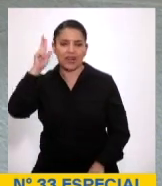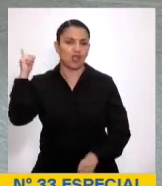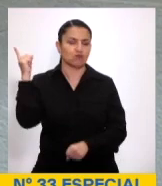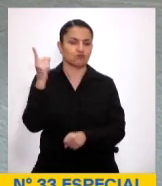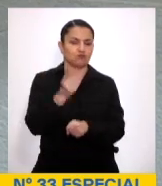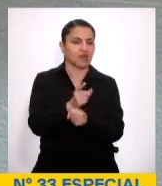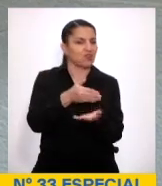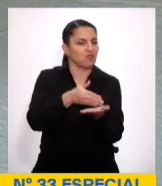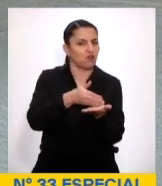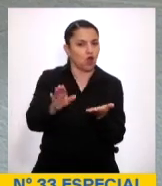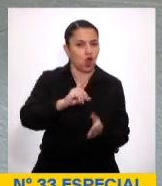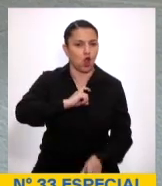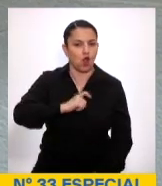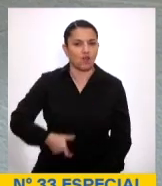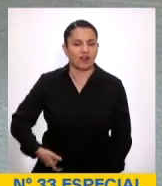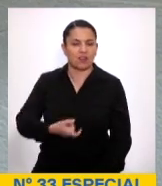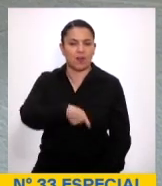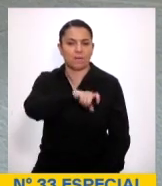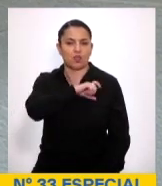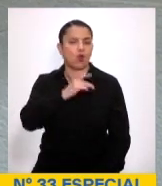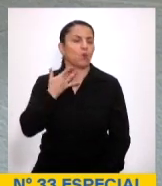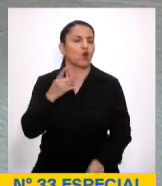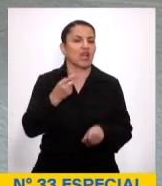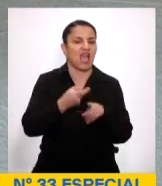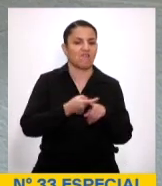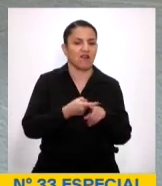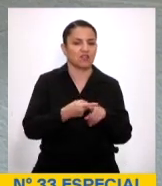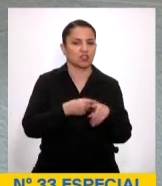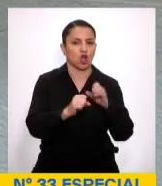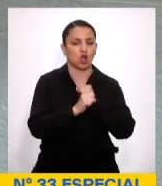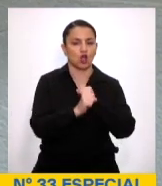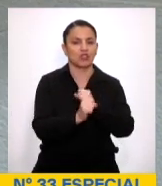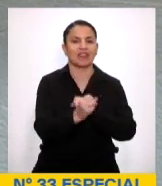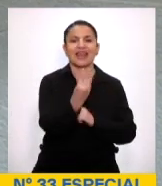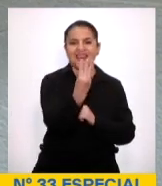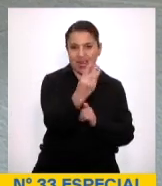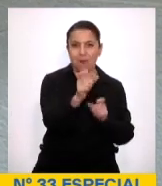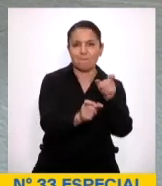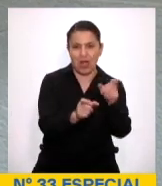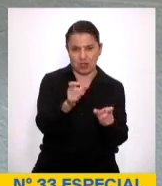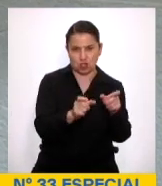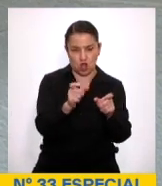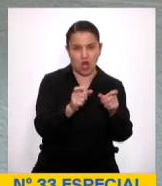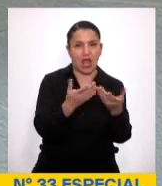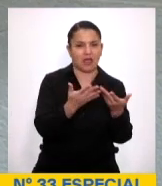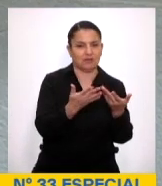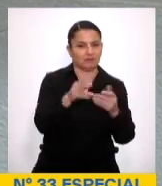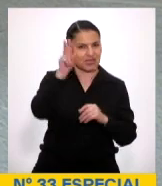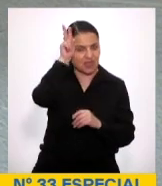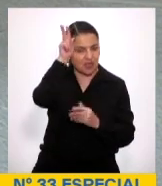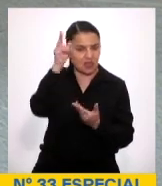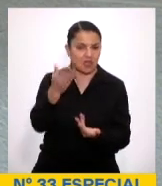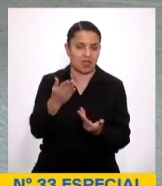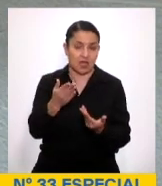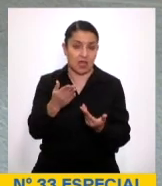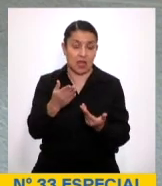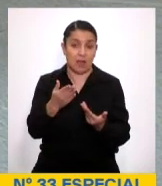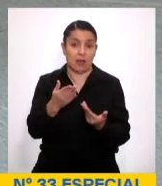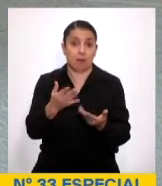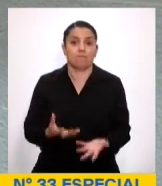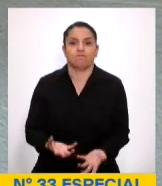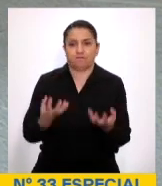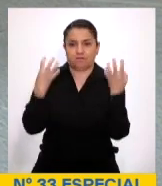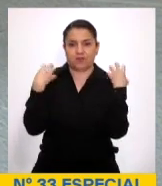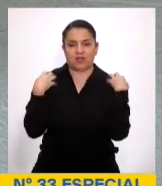gobernador español debido a sus abusivas acciones en contra de tres prominentes Criollos dando paso a la figura de Mateo Tori Zambrano quien